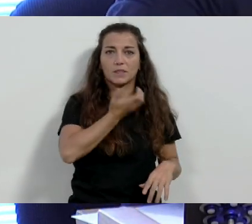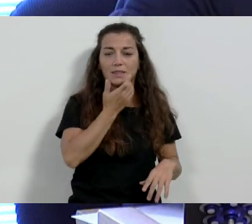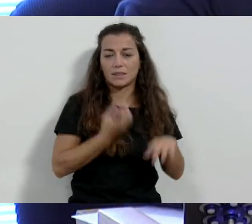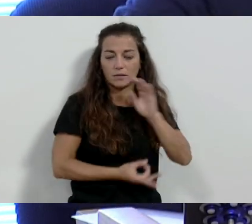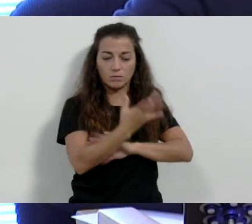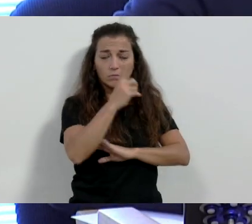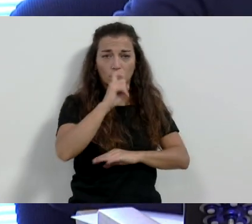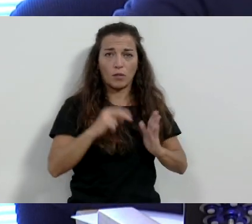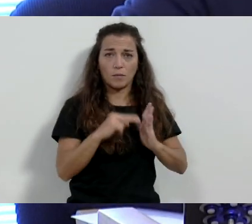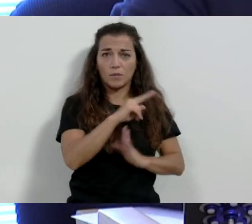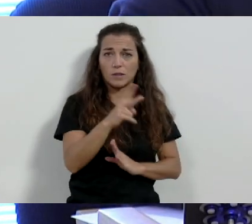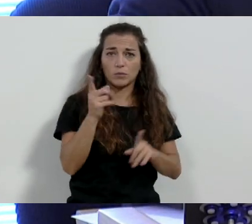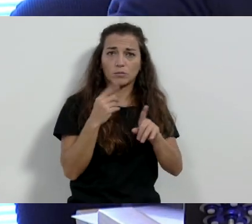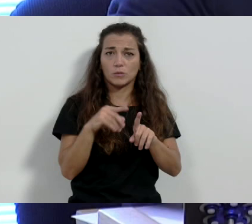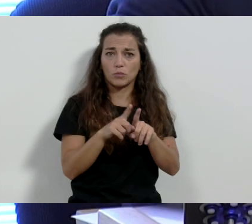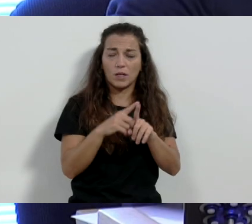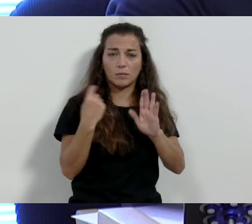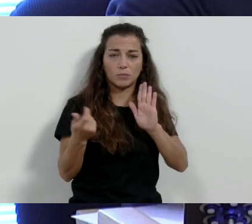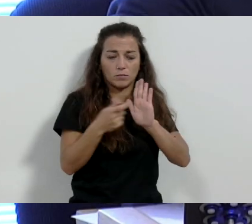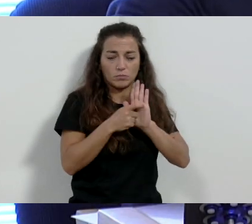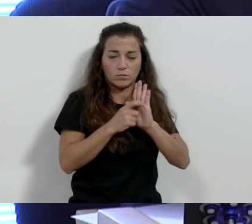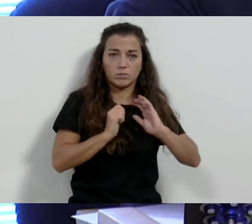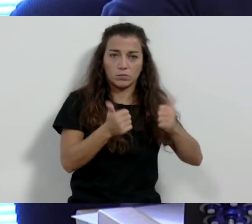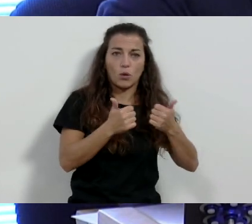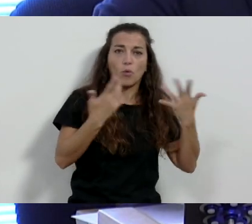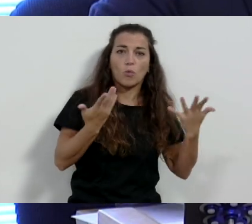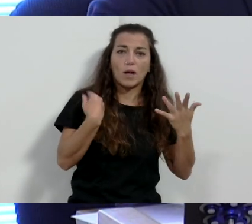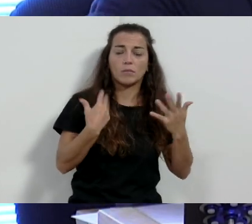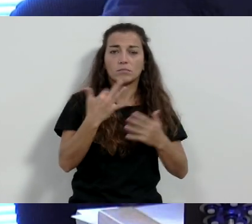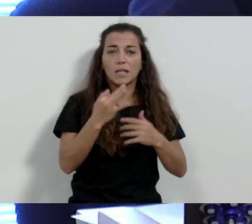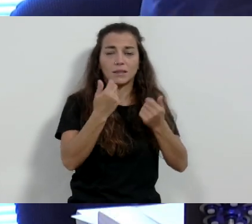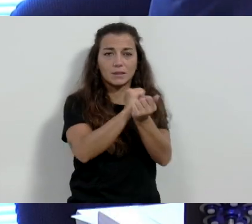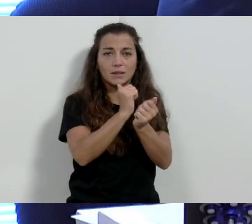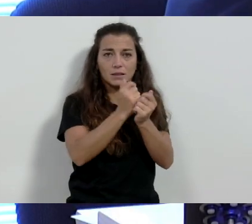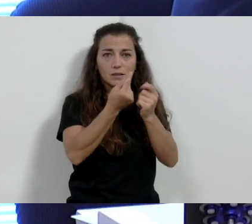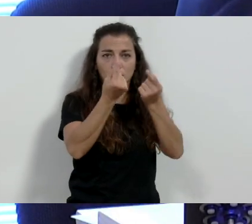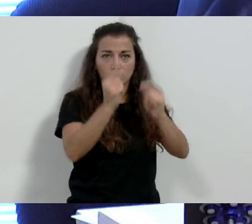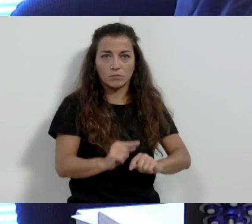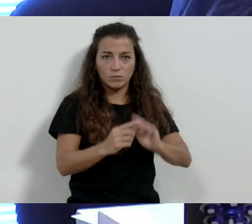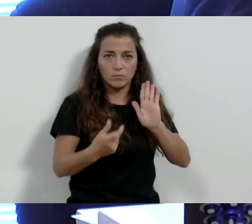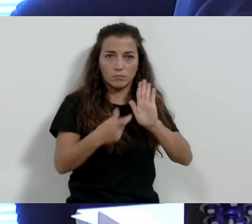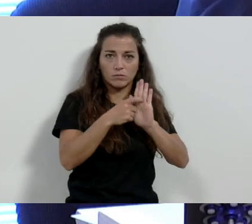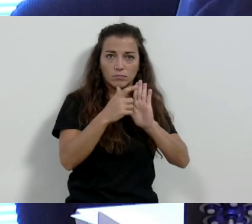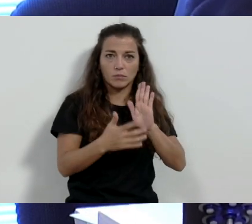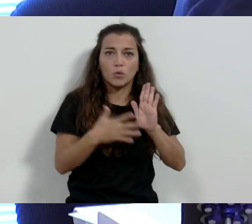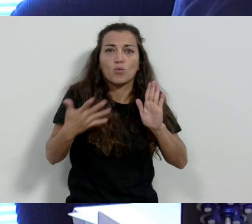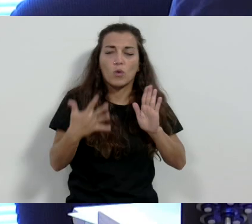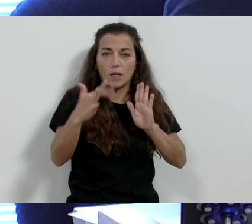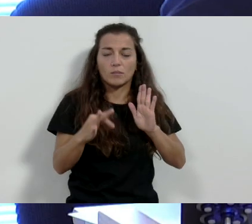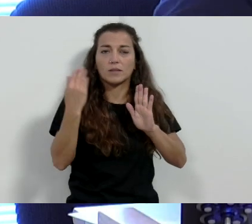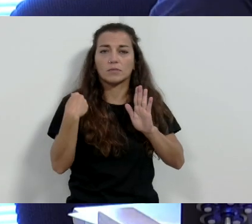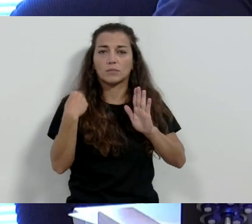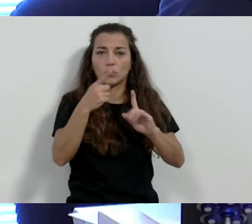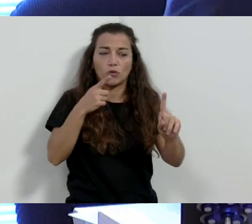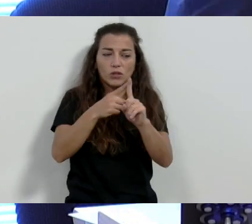dígame con qué partida inicial se partió y cuál es el crédito que tenía y por qué lo suplementamos ahora con 200.000. Si la finalidad la entendía,